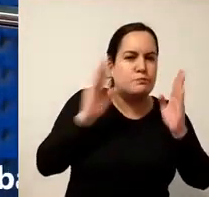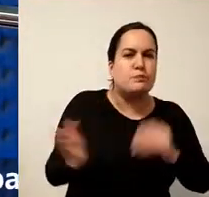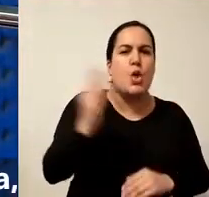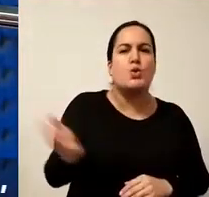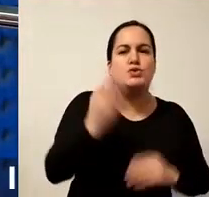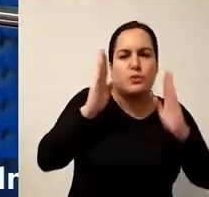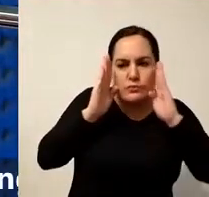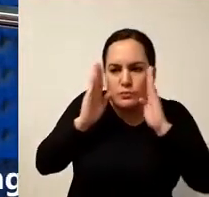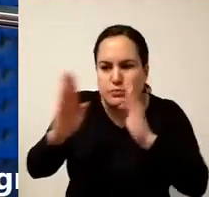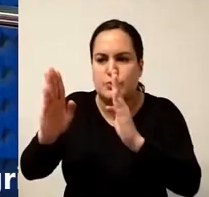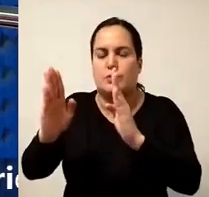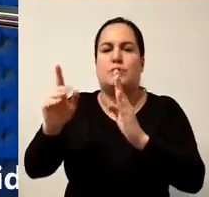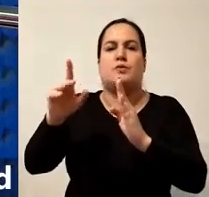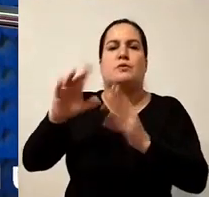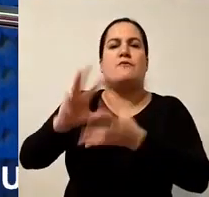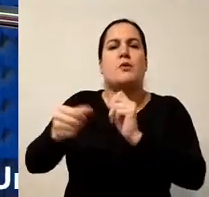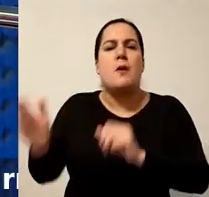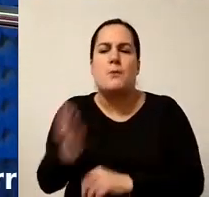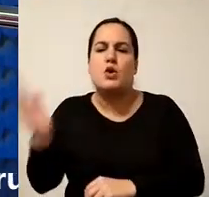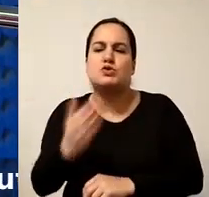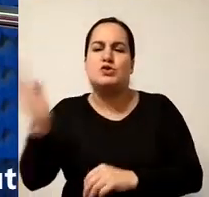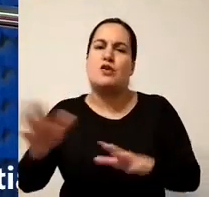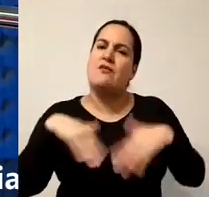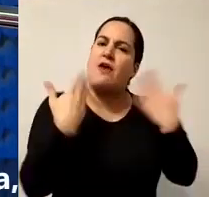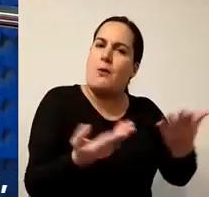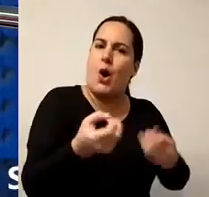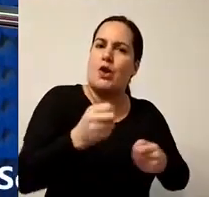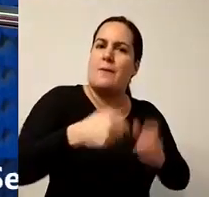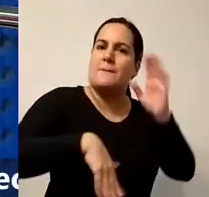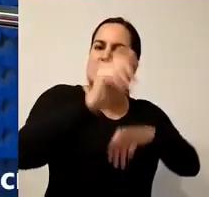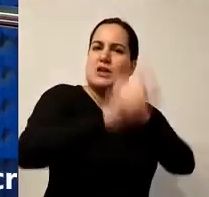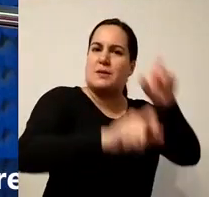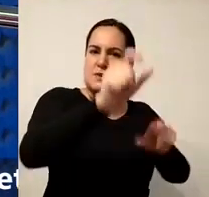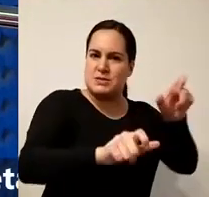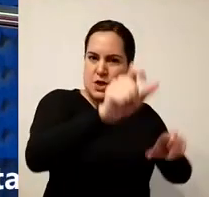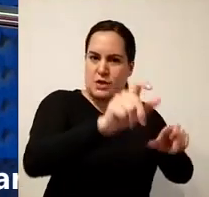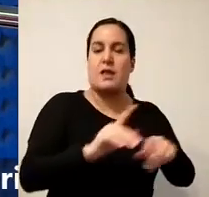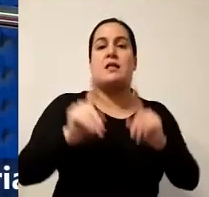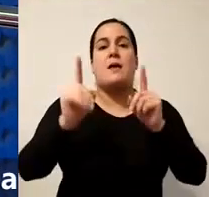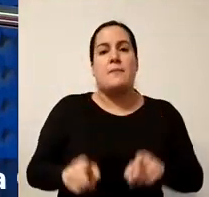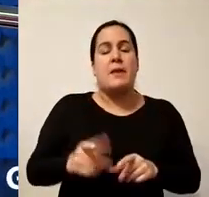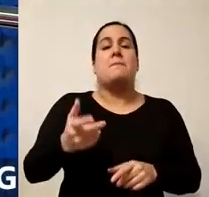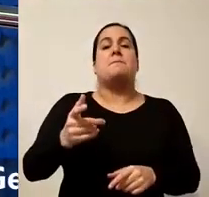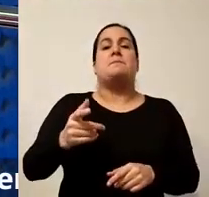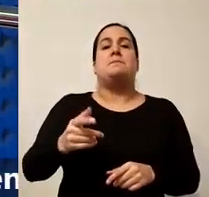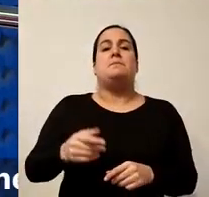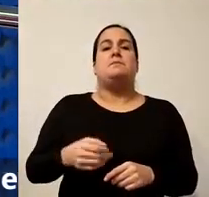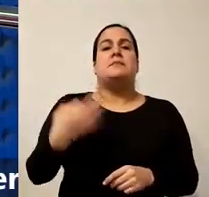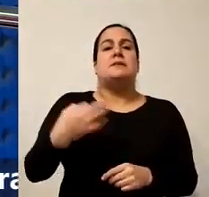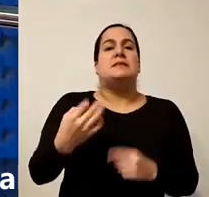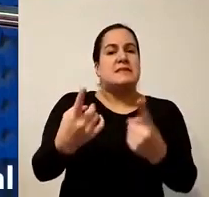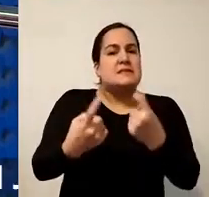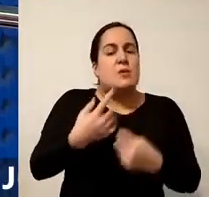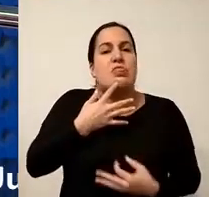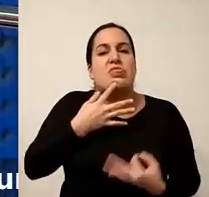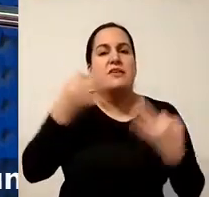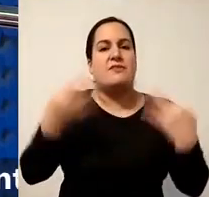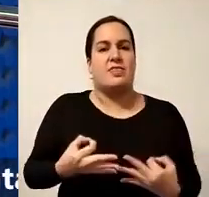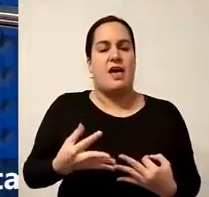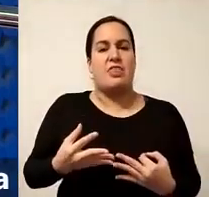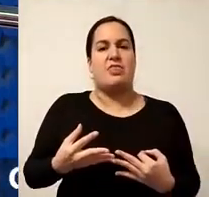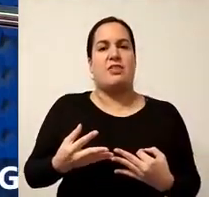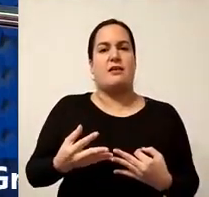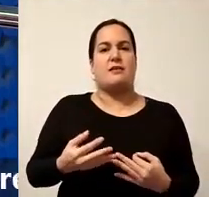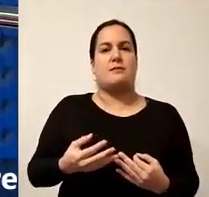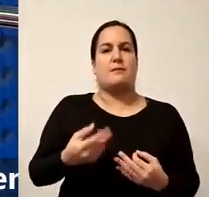más fuerte y más grande acá en argentina al frente de izquierda unidad iu se ha ir construyendo la organización internacional porque más temprano que tarde